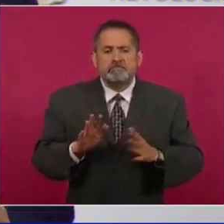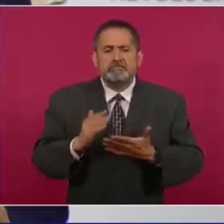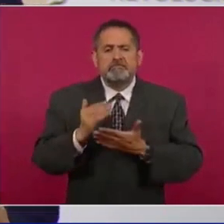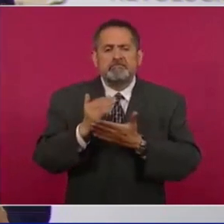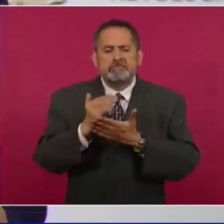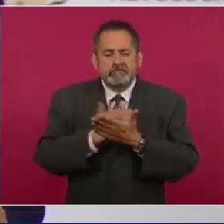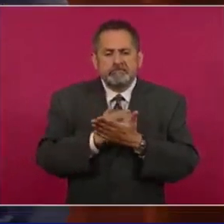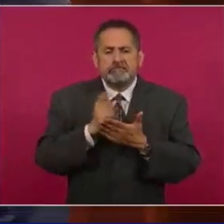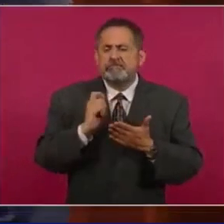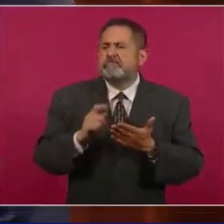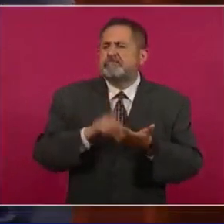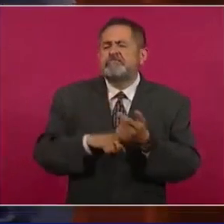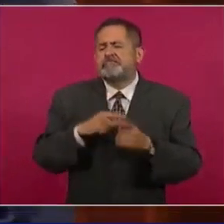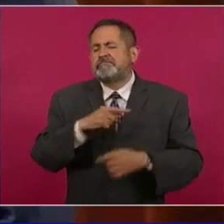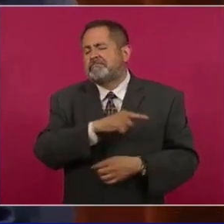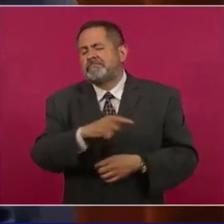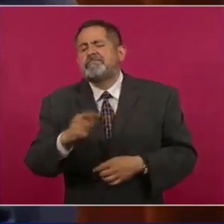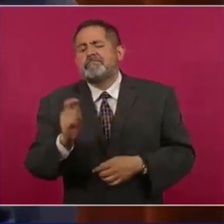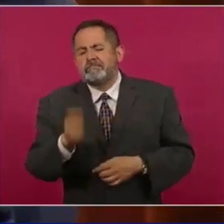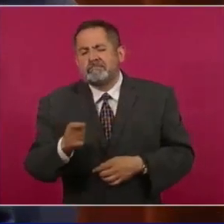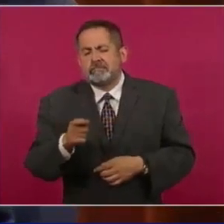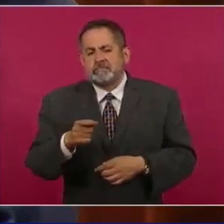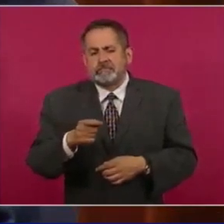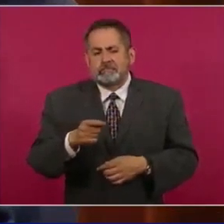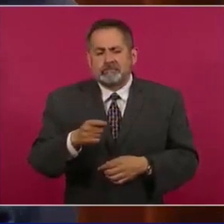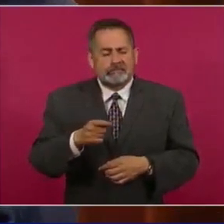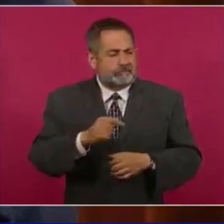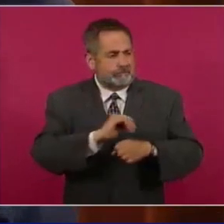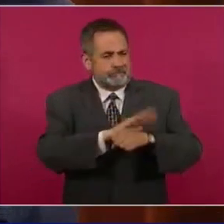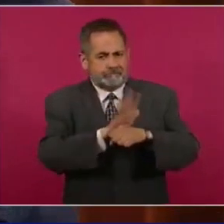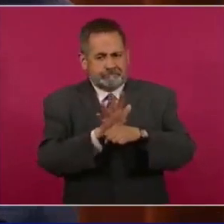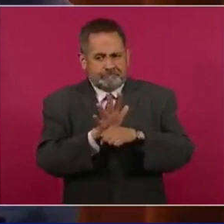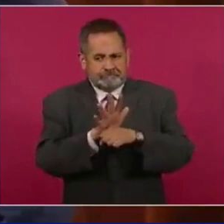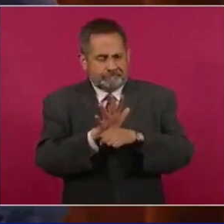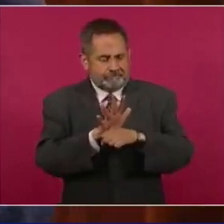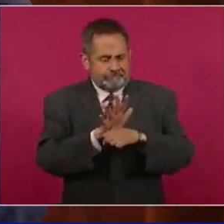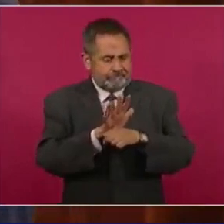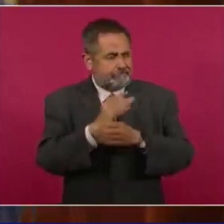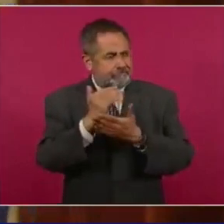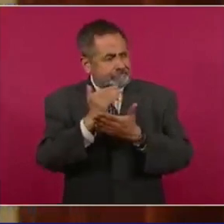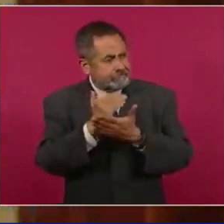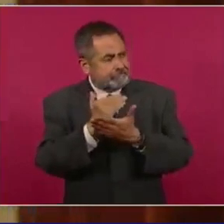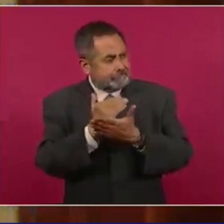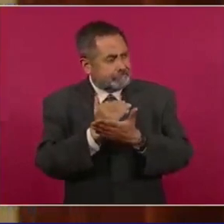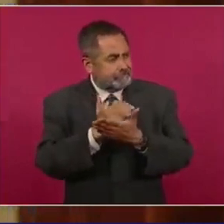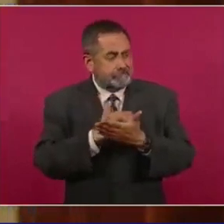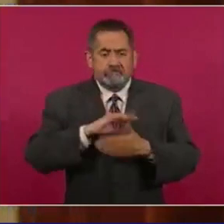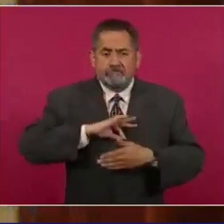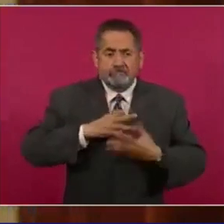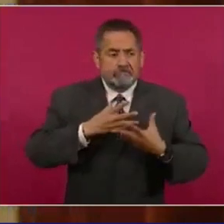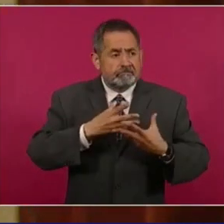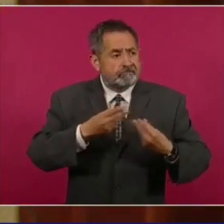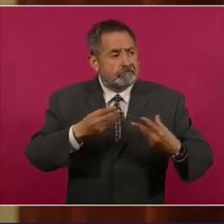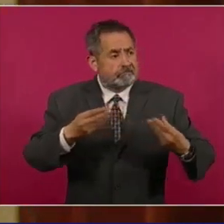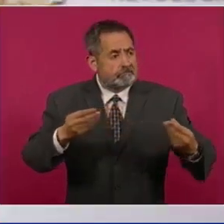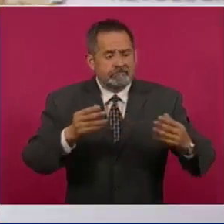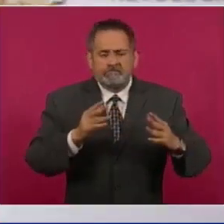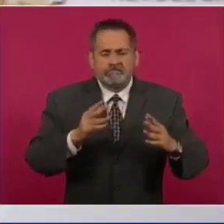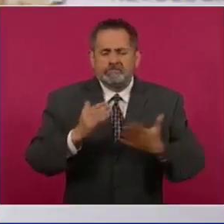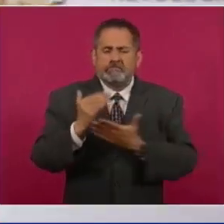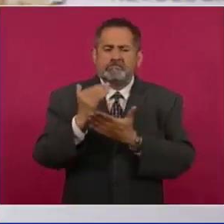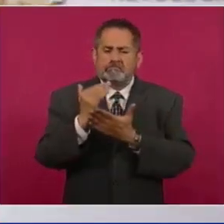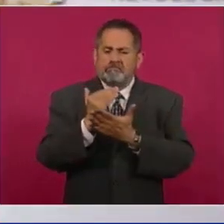daños, menos intensidad en la pandemia. Ya comenzamos con